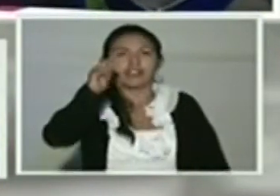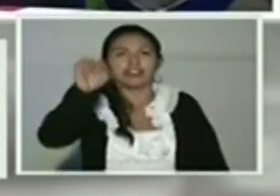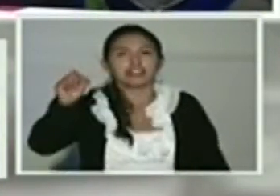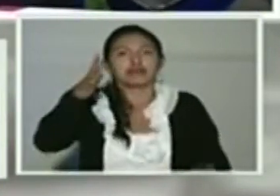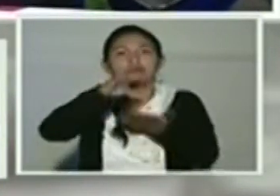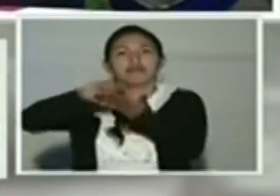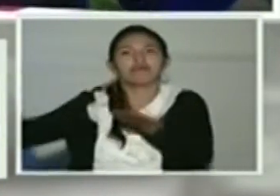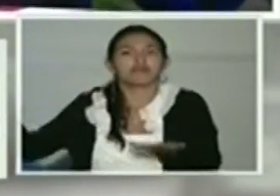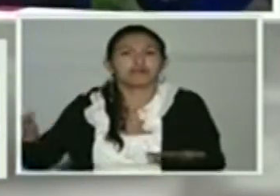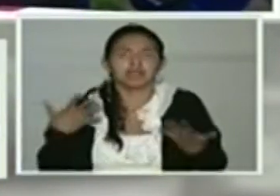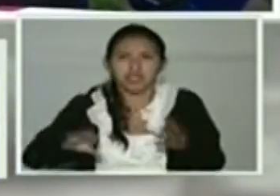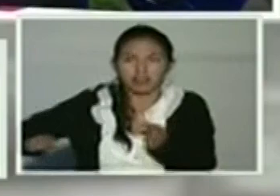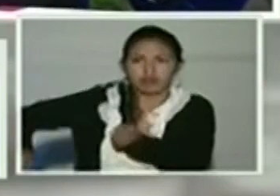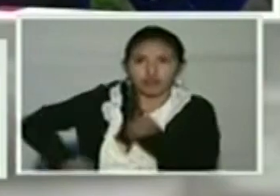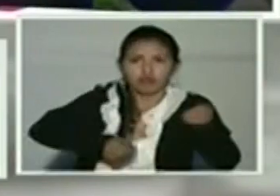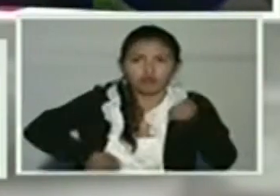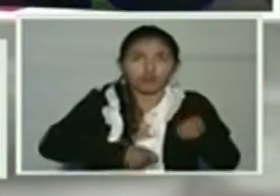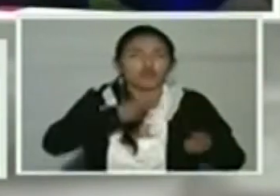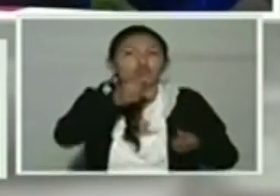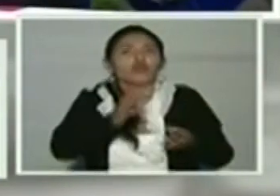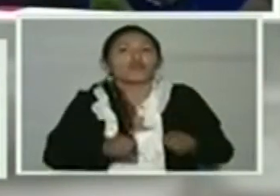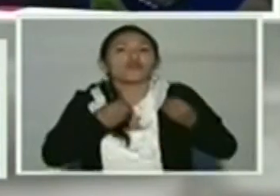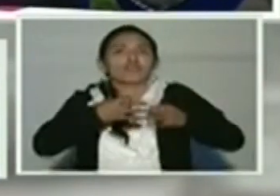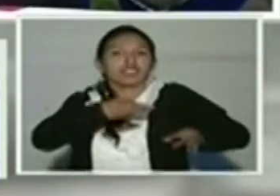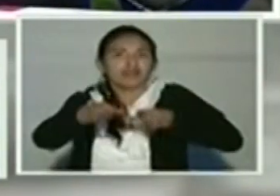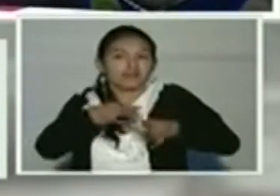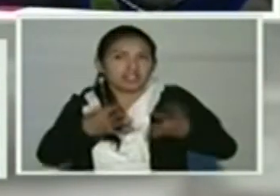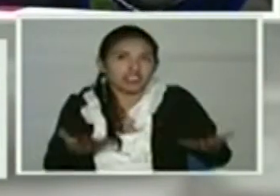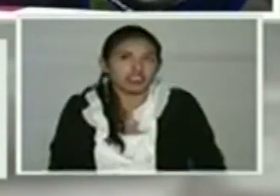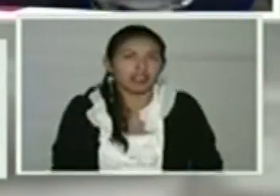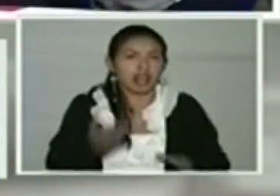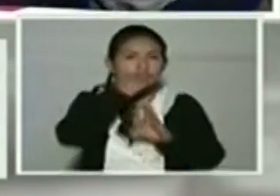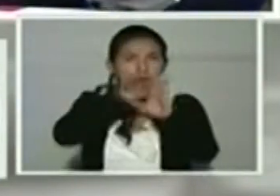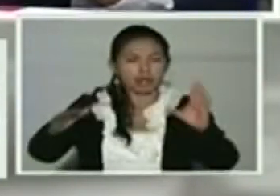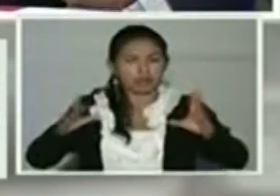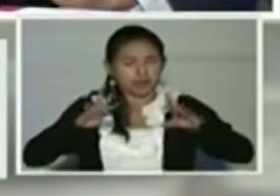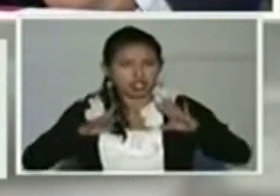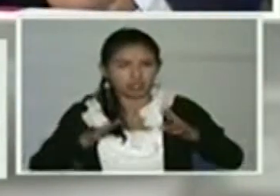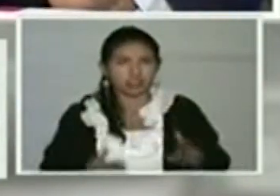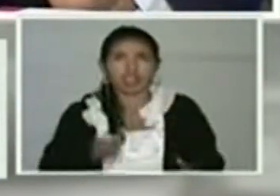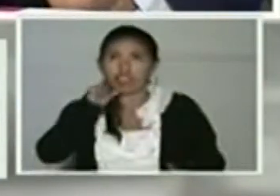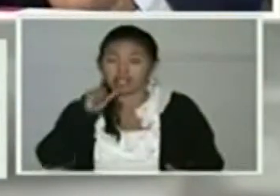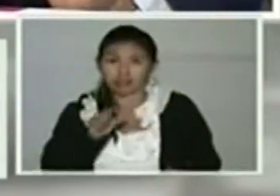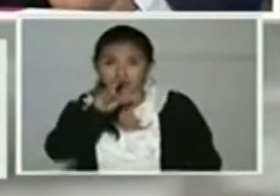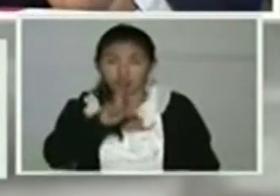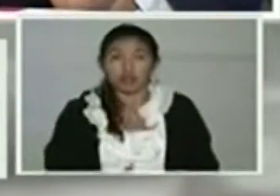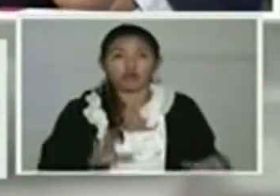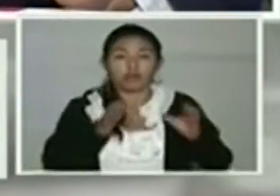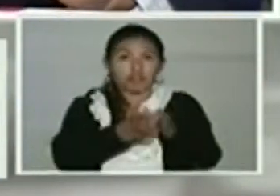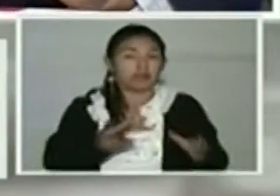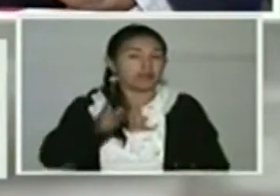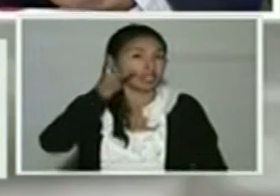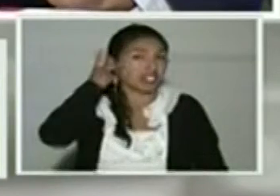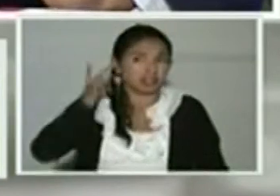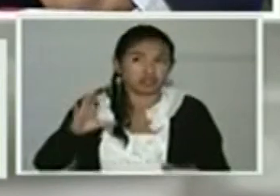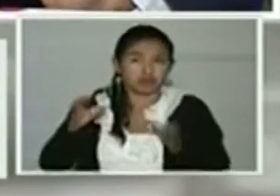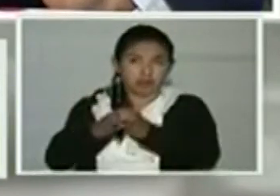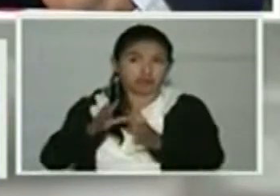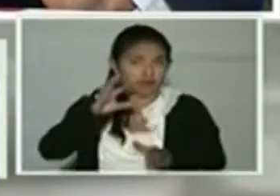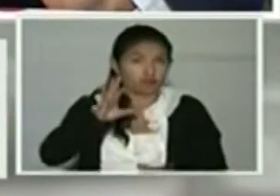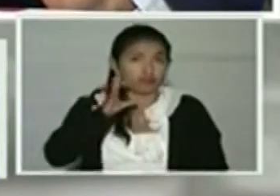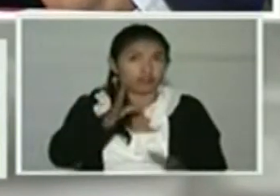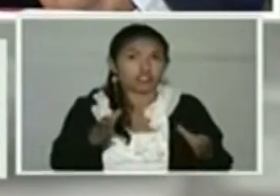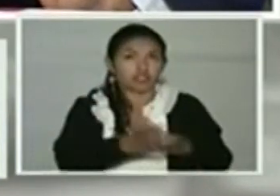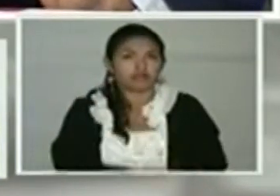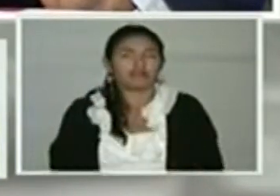trabajadores del agro como explica eso incluso el escritor la mitad de las vacaciones así va a ser un gobierno de fuerza popular en el gobierno y fuerza popular